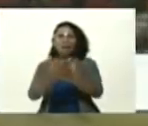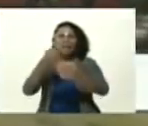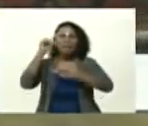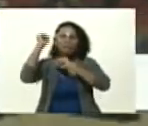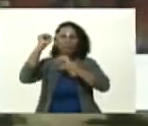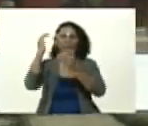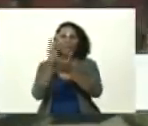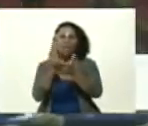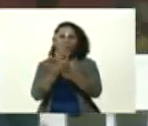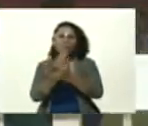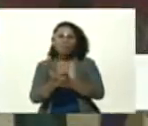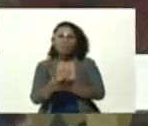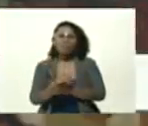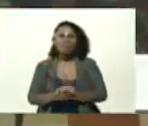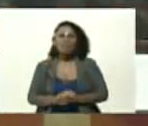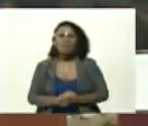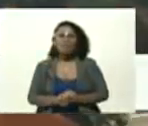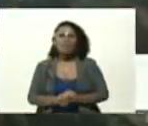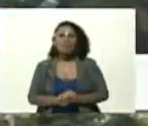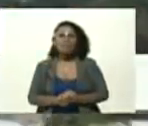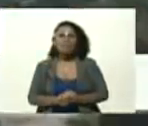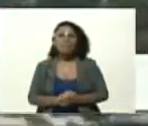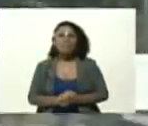victoria siempre!